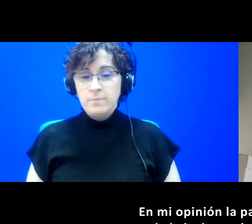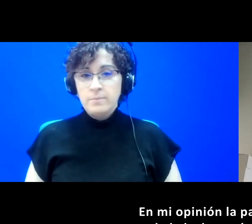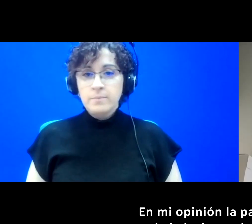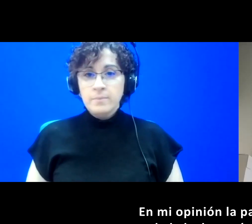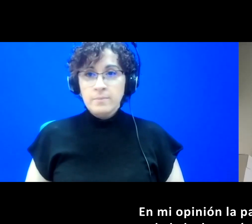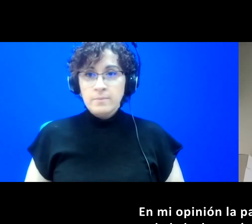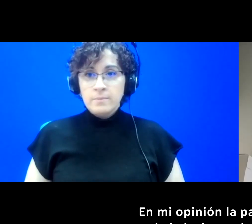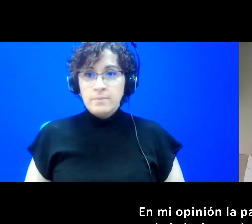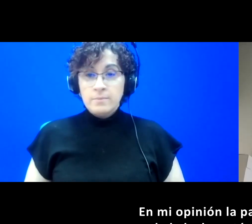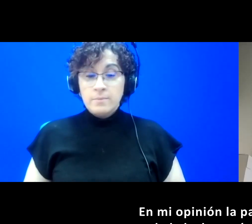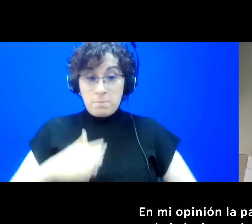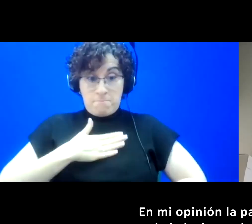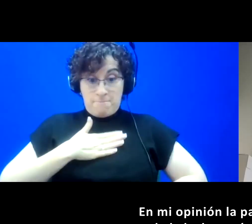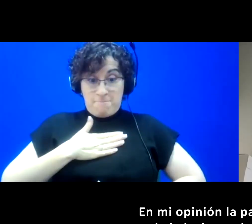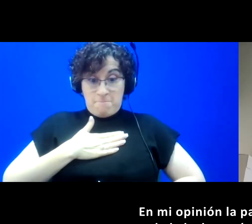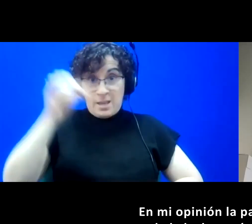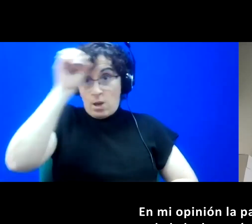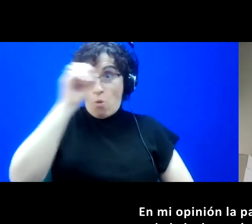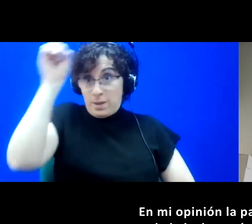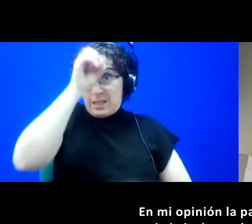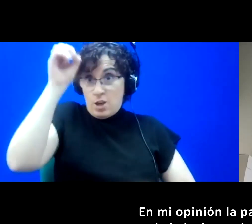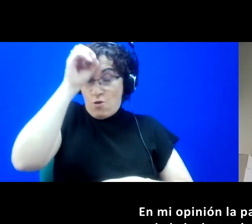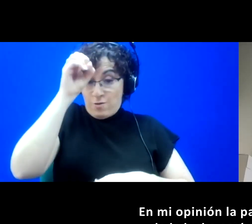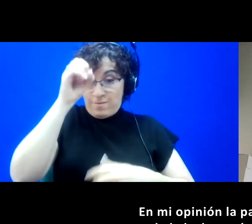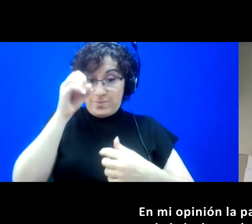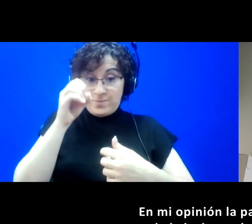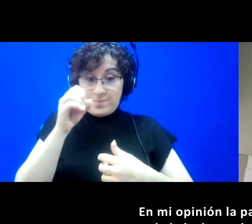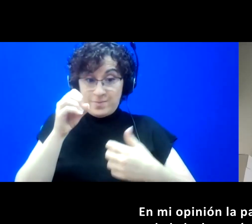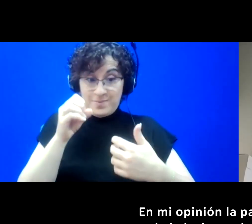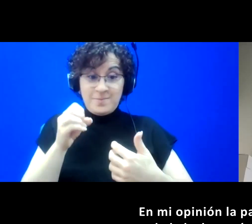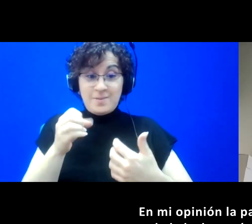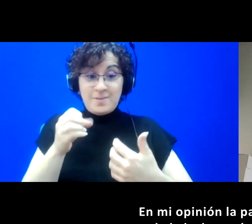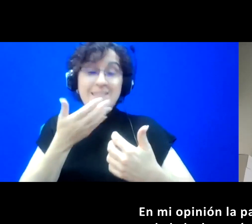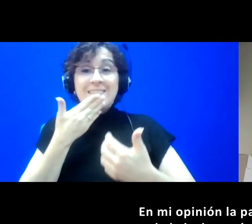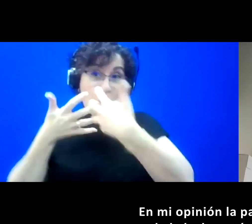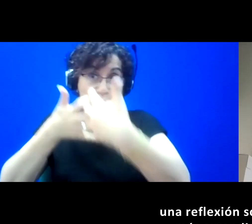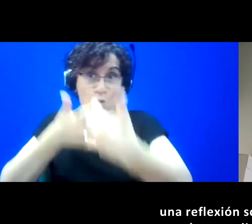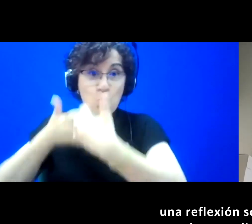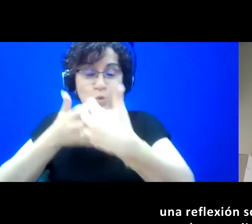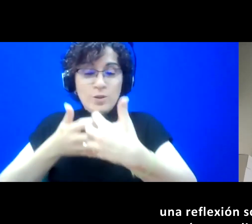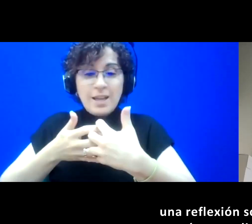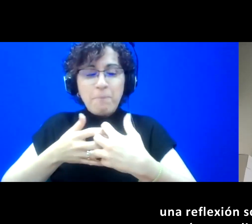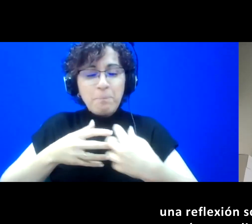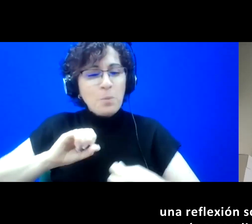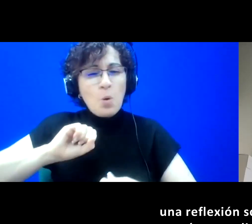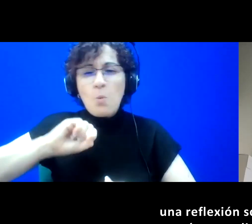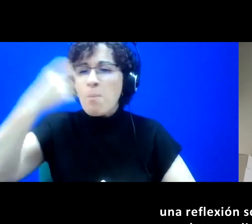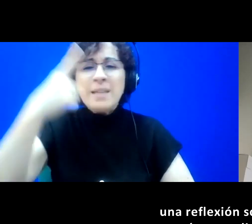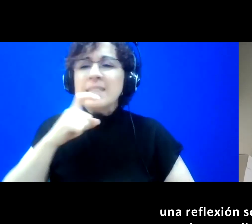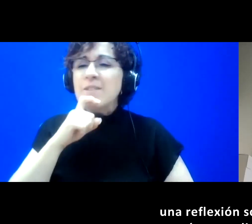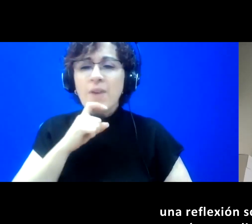En mi opinión, la parte más difícil de esta lucha está en conseguir una